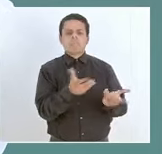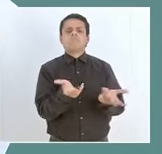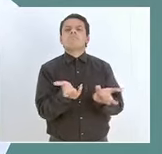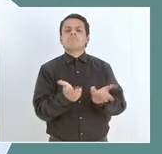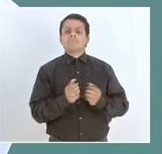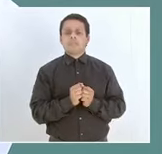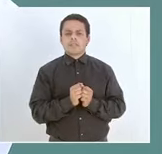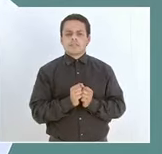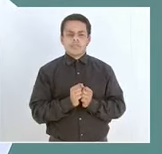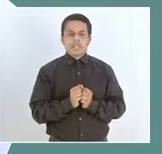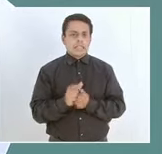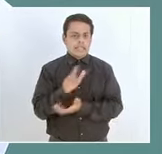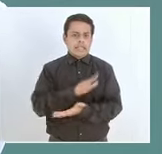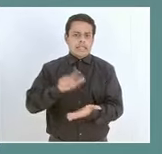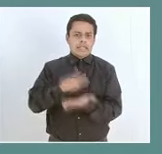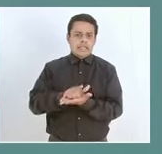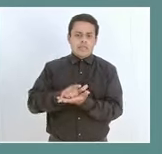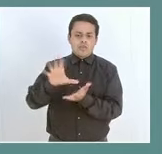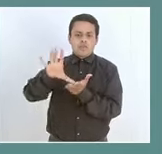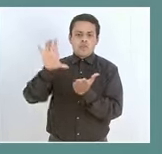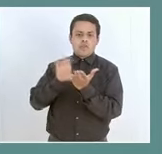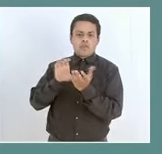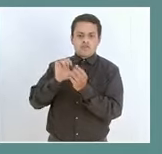una reforma constitucional,